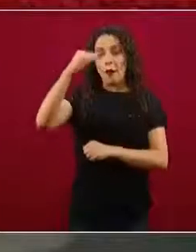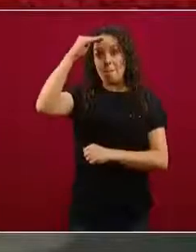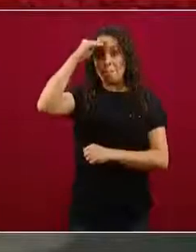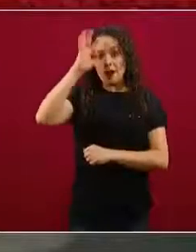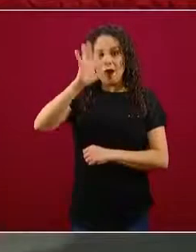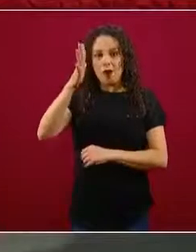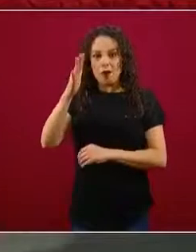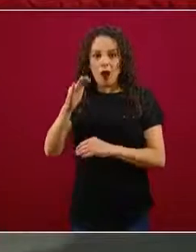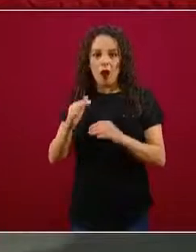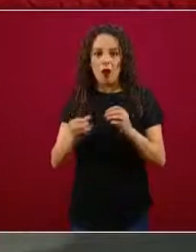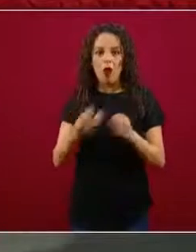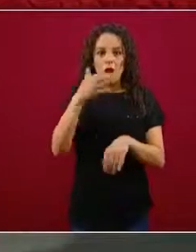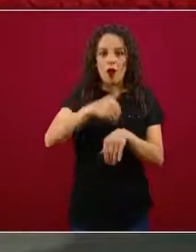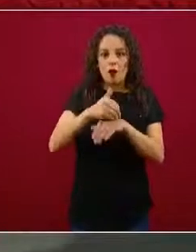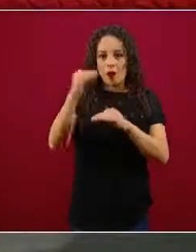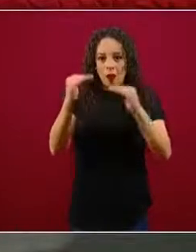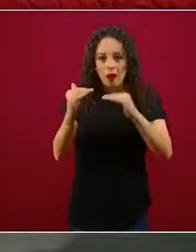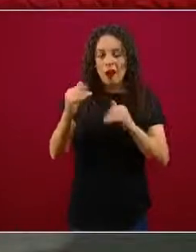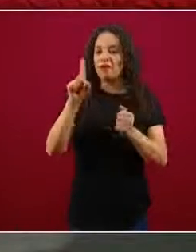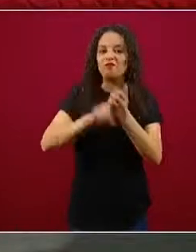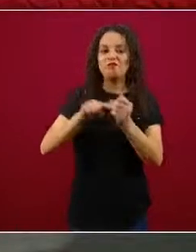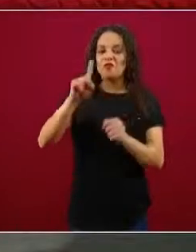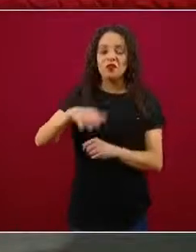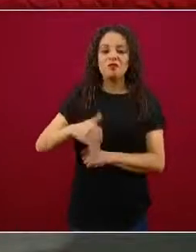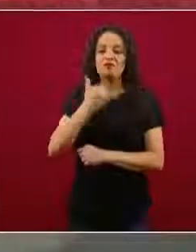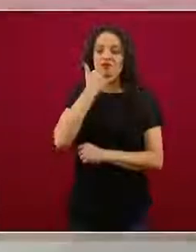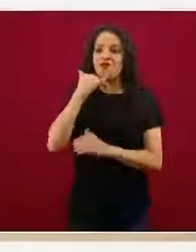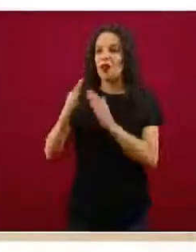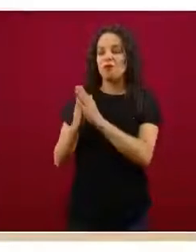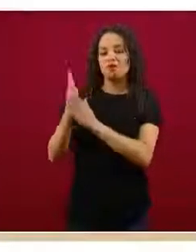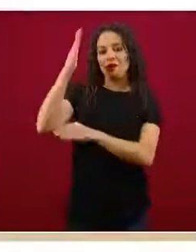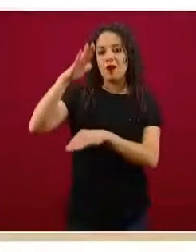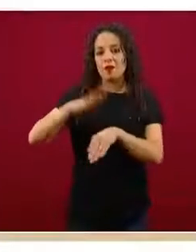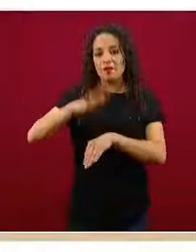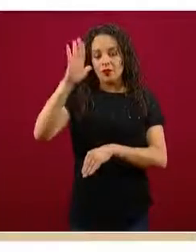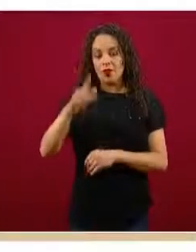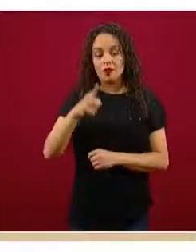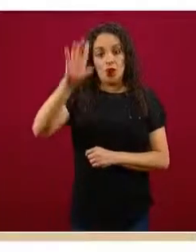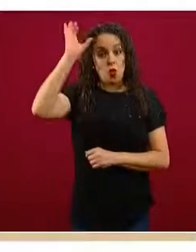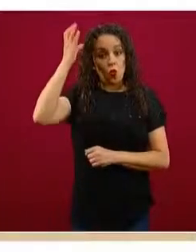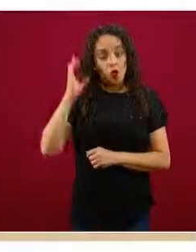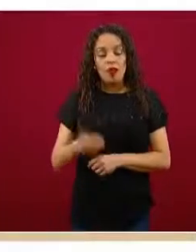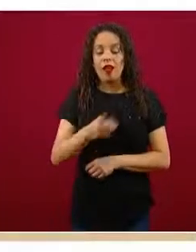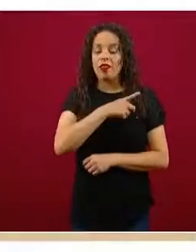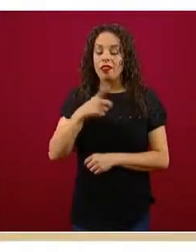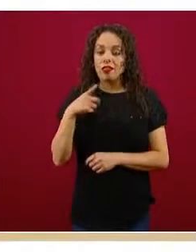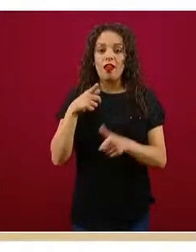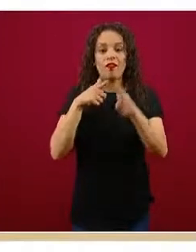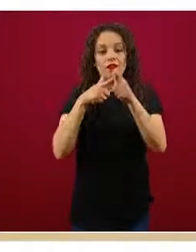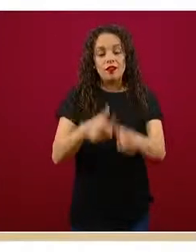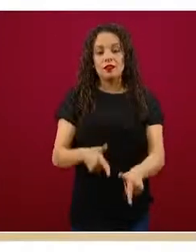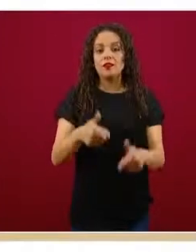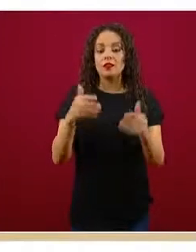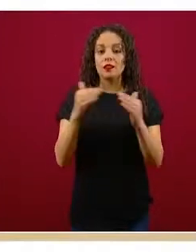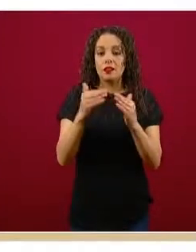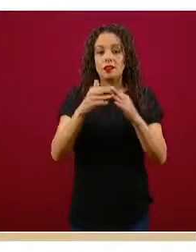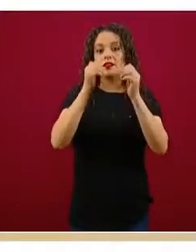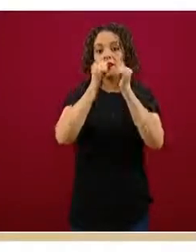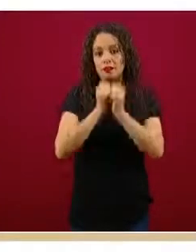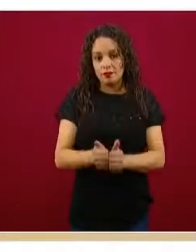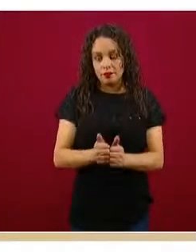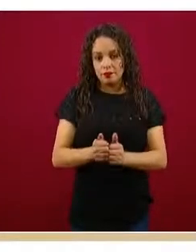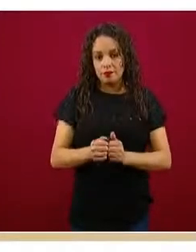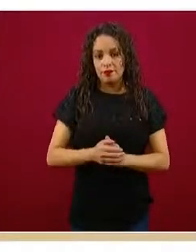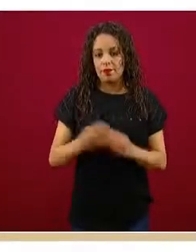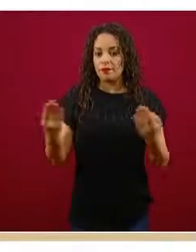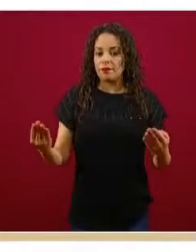nuevos y con mayor razón en Culiacán se tienen que mantener en casa, reforzar los cierres de ciertos espacios